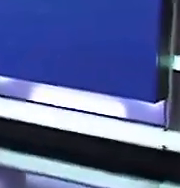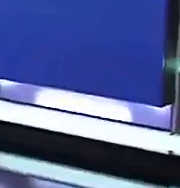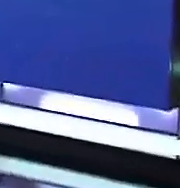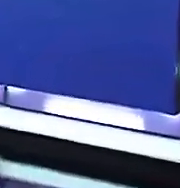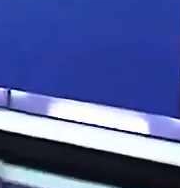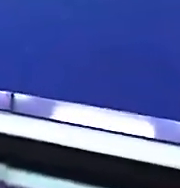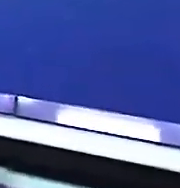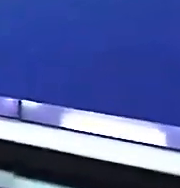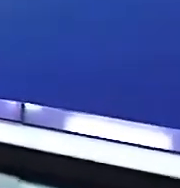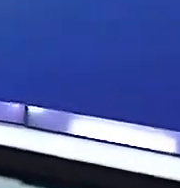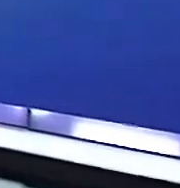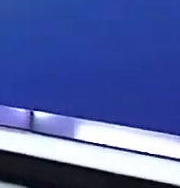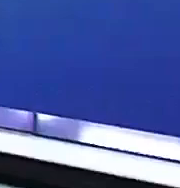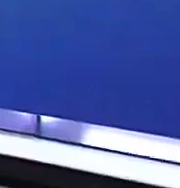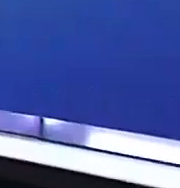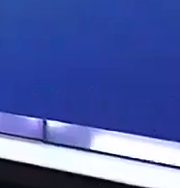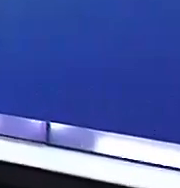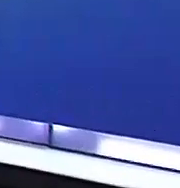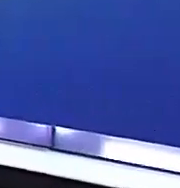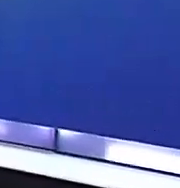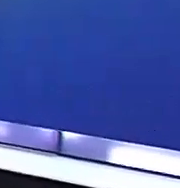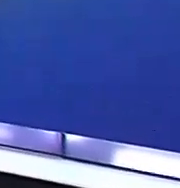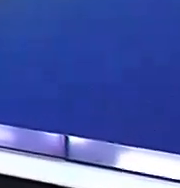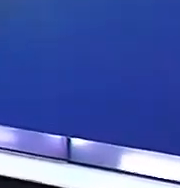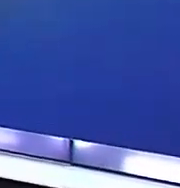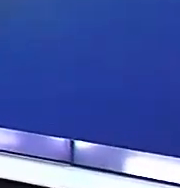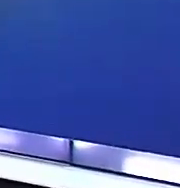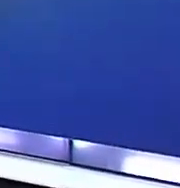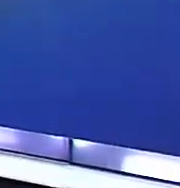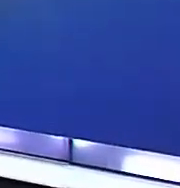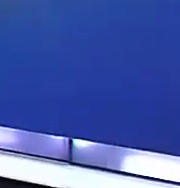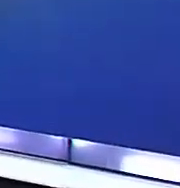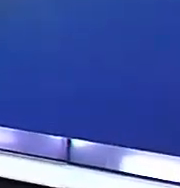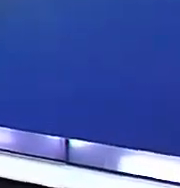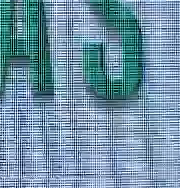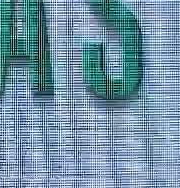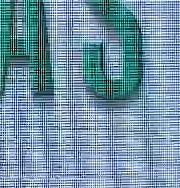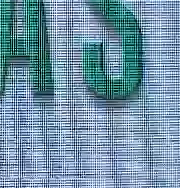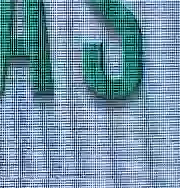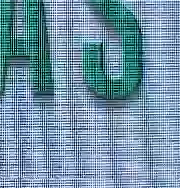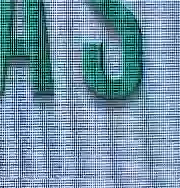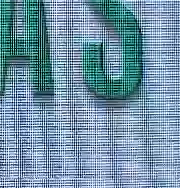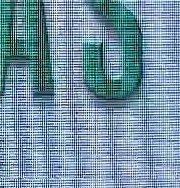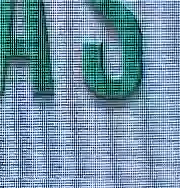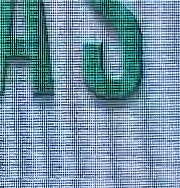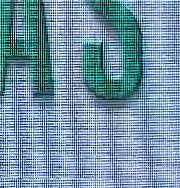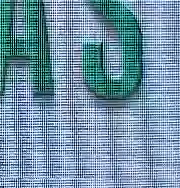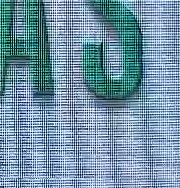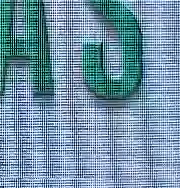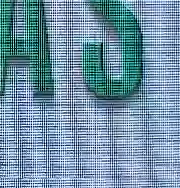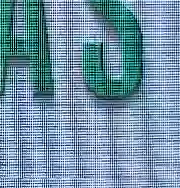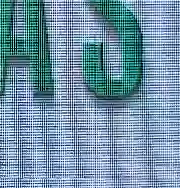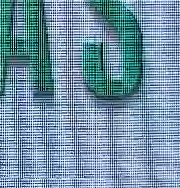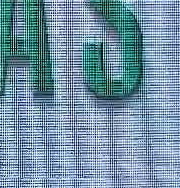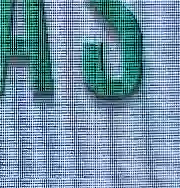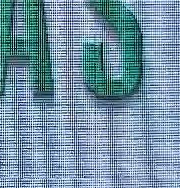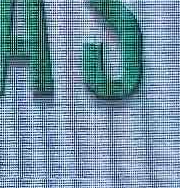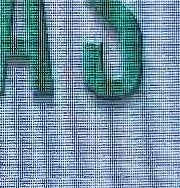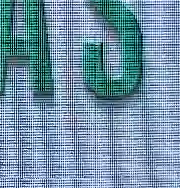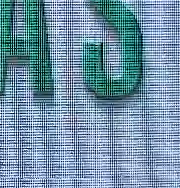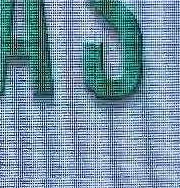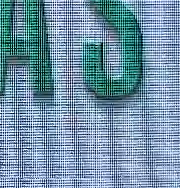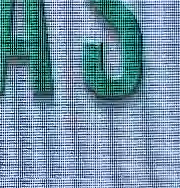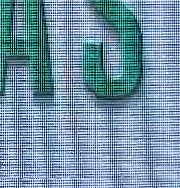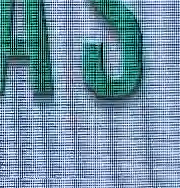El Instituto Nacional de Reforma Agraria manifestó que la proyección del gobierno nacional es el lograr tener el 100% de las tierras